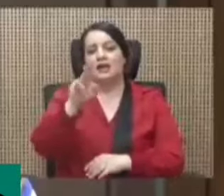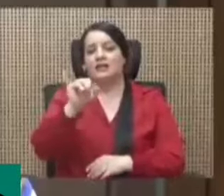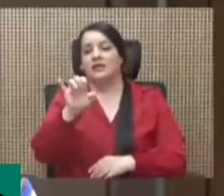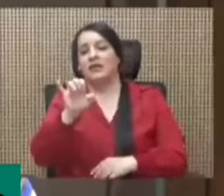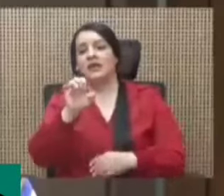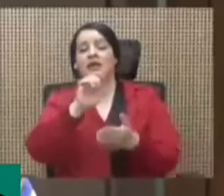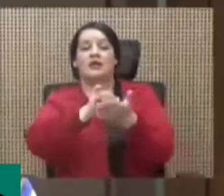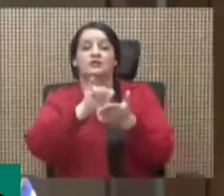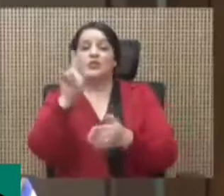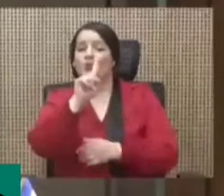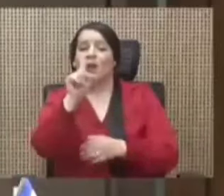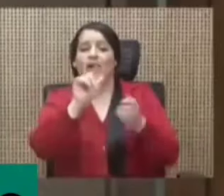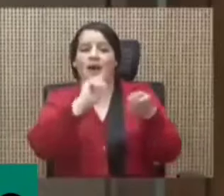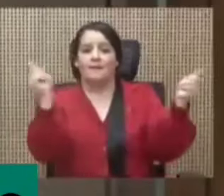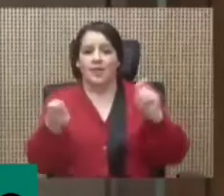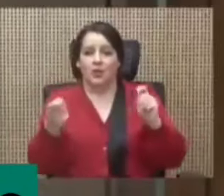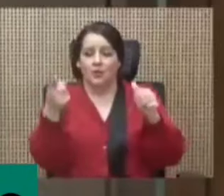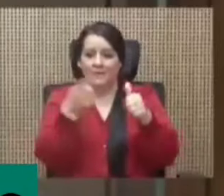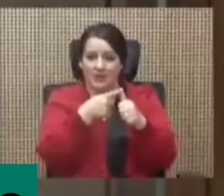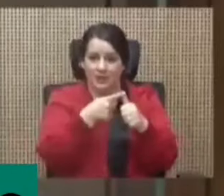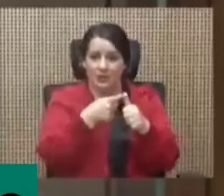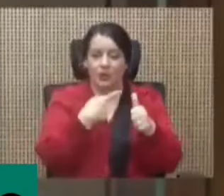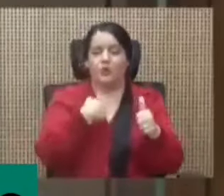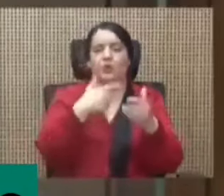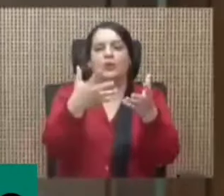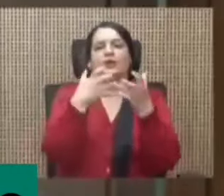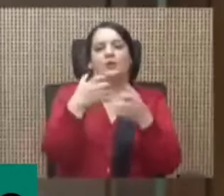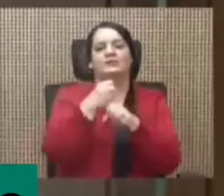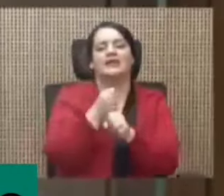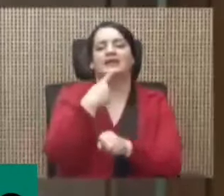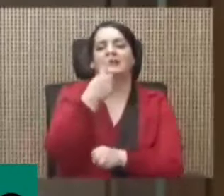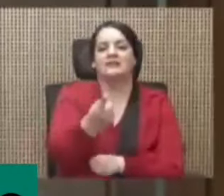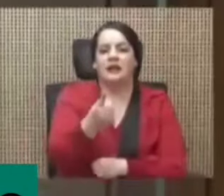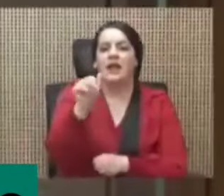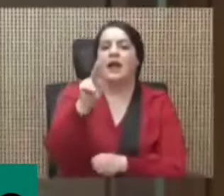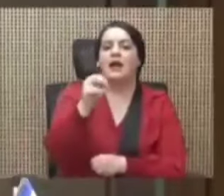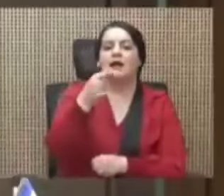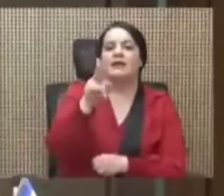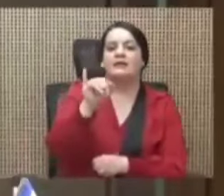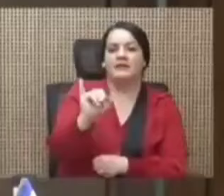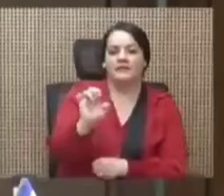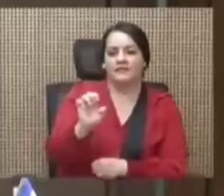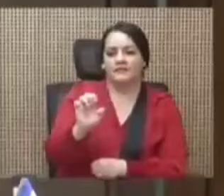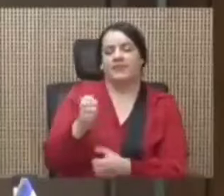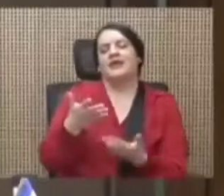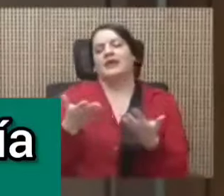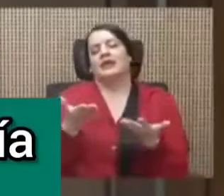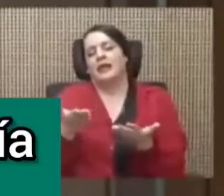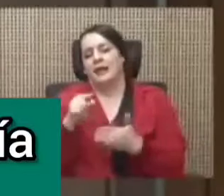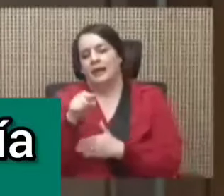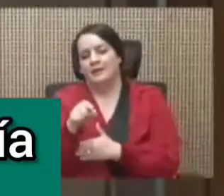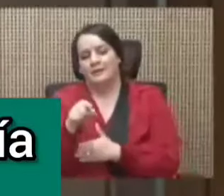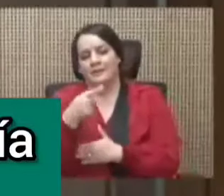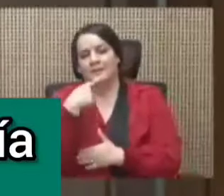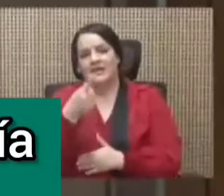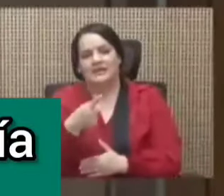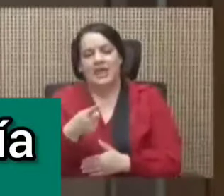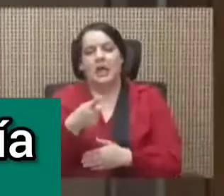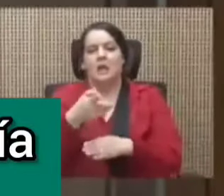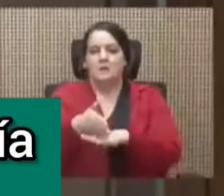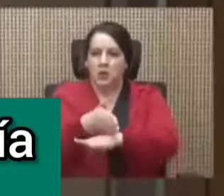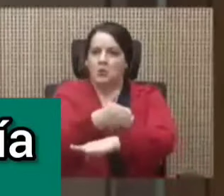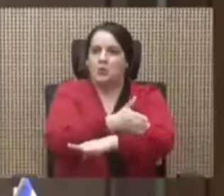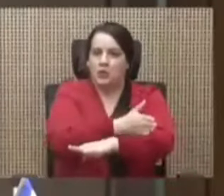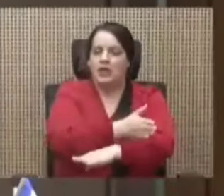Lo primero que quiero hacer, doña Angie, es manifestar que estamos al tanto de las mejoras del personal que usted ha hecho dentro de la Defensoría